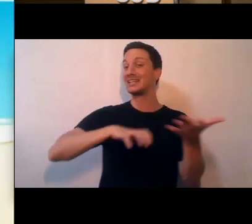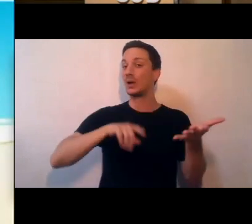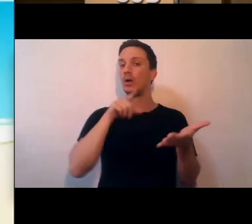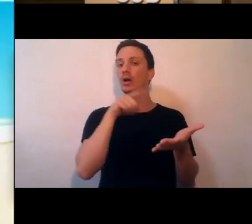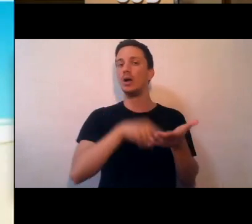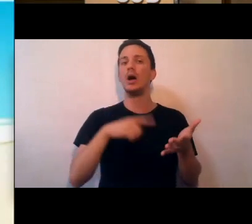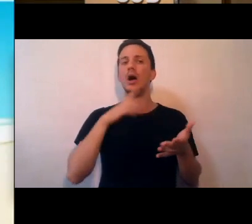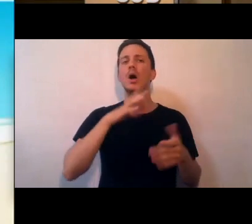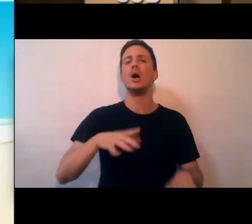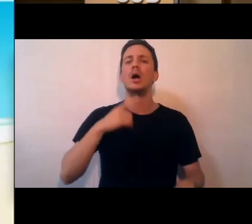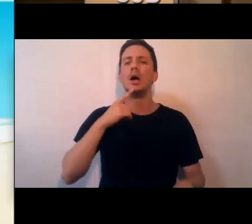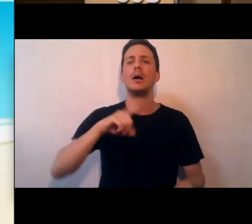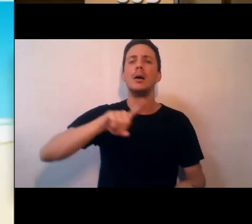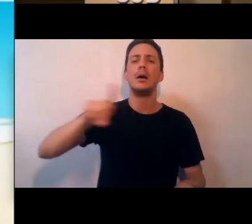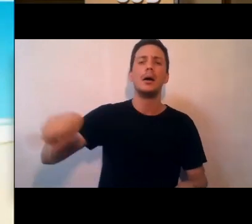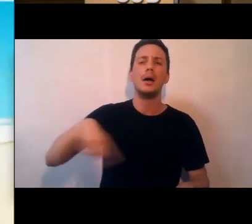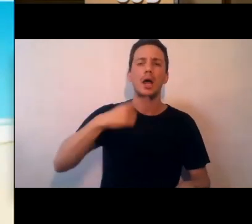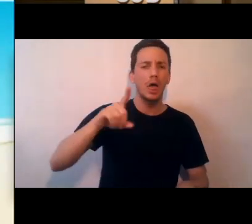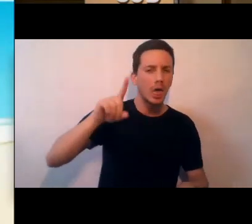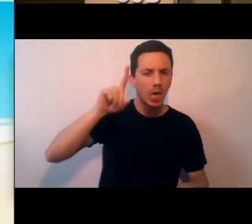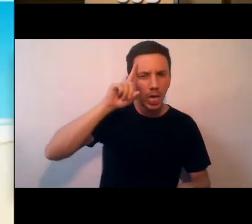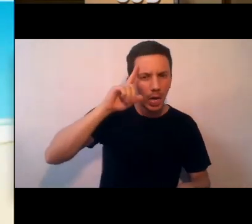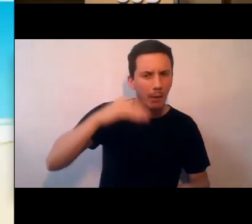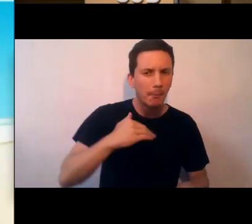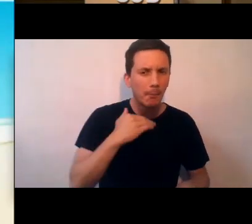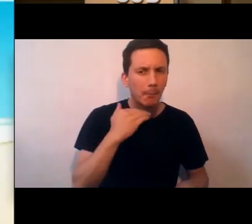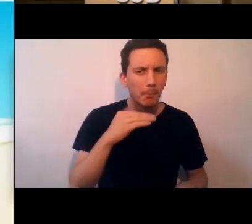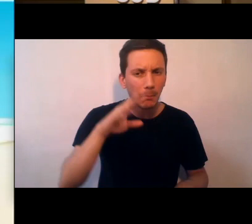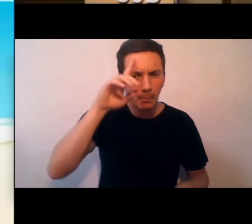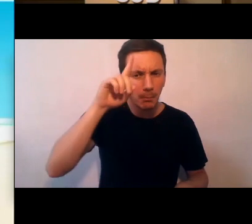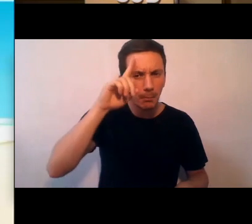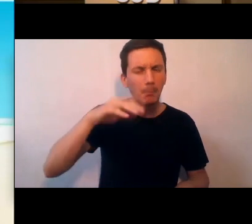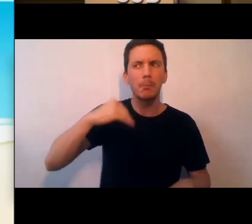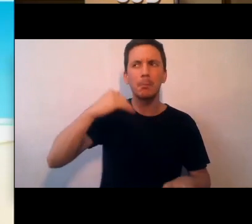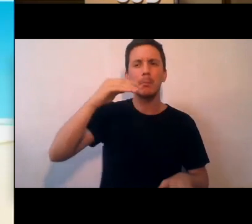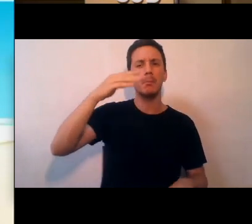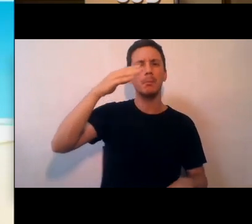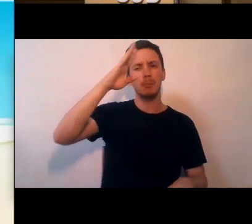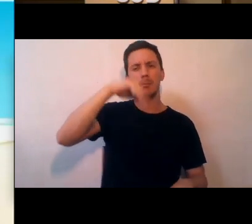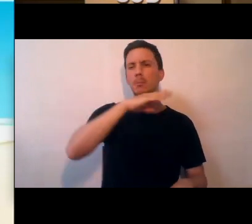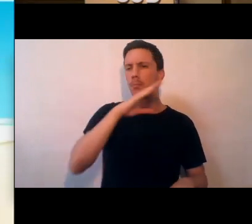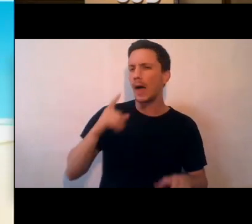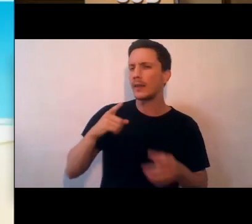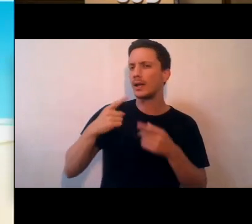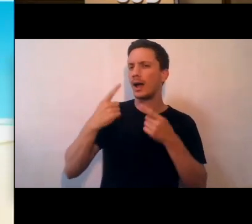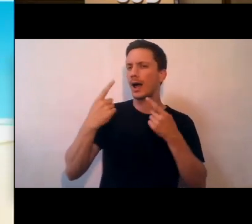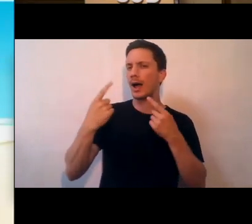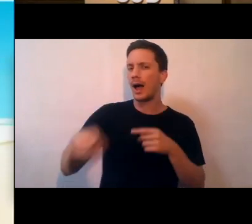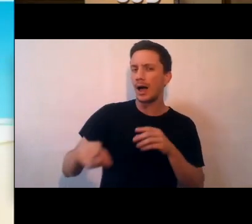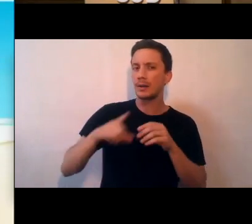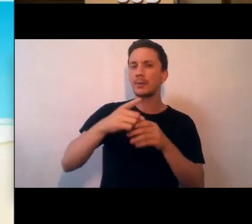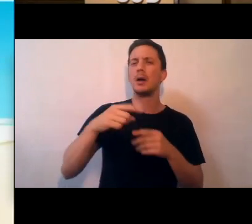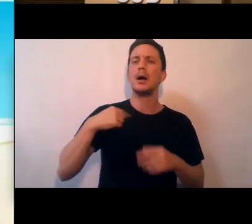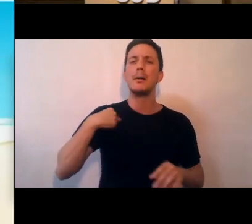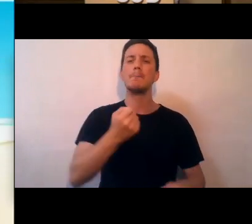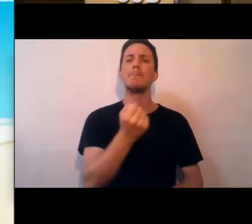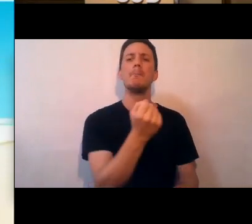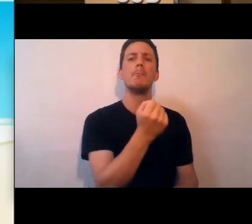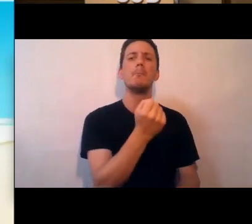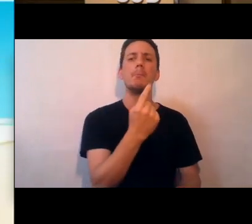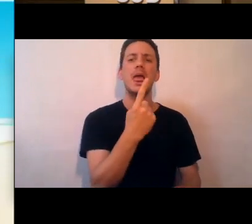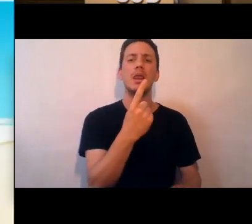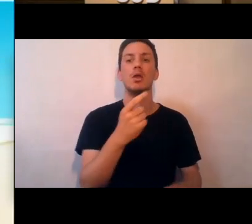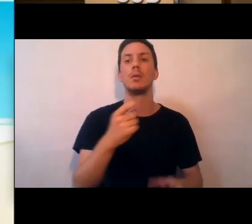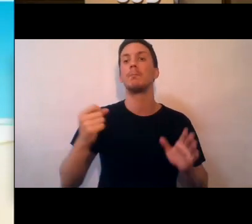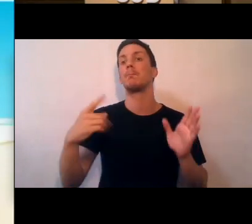cuántos padres, ¿no?, usan fotoprotector en sus hijos? Y entrevistan a 1000 padres y sorprendentemente, bueno, pues solo un